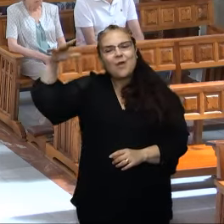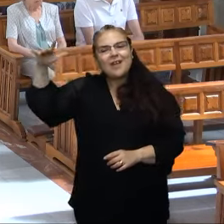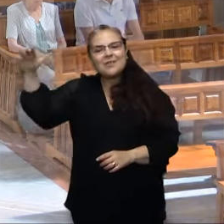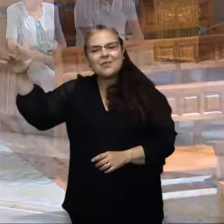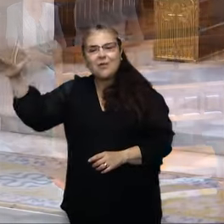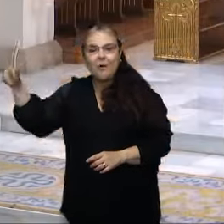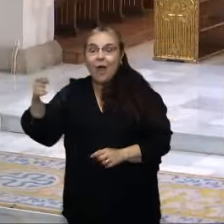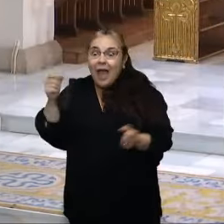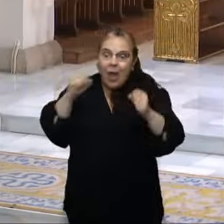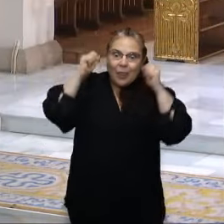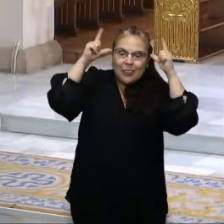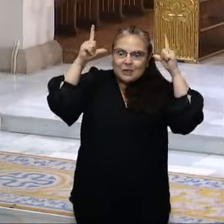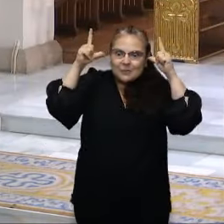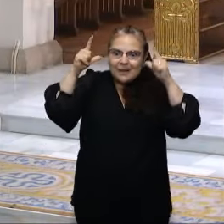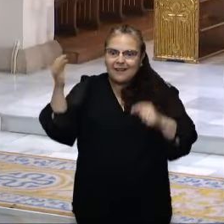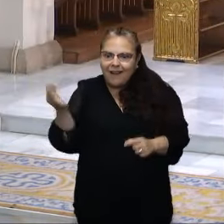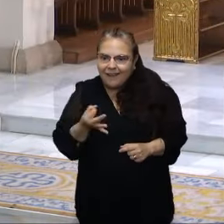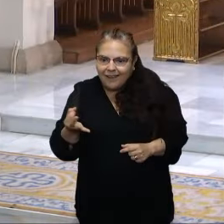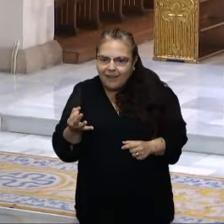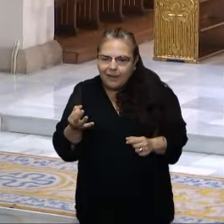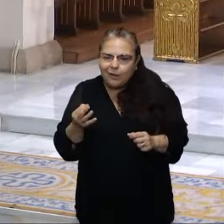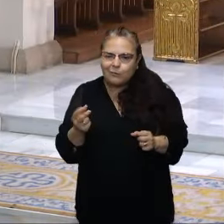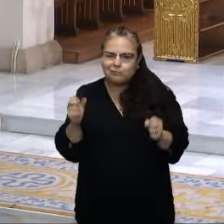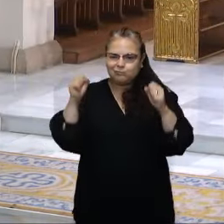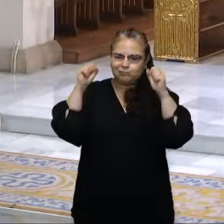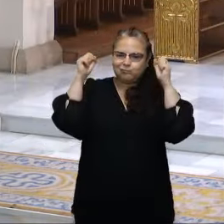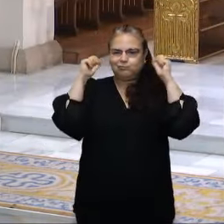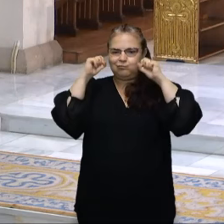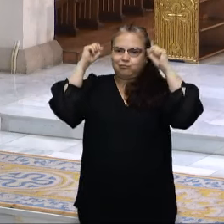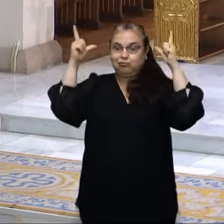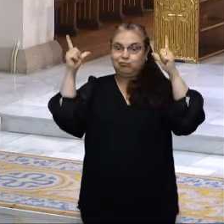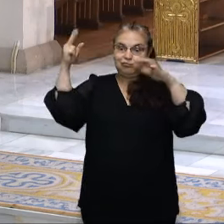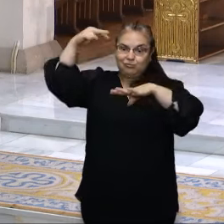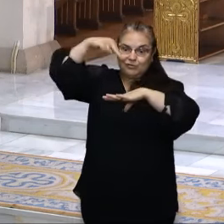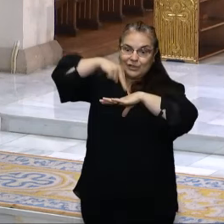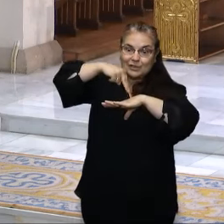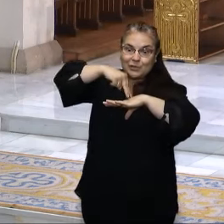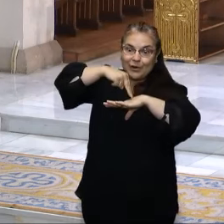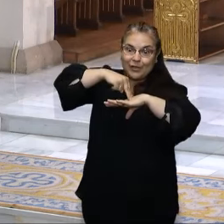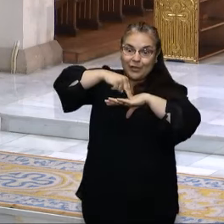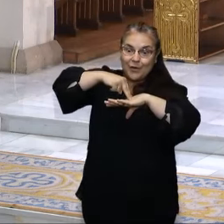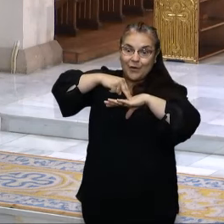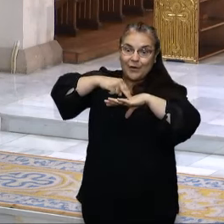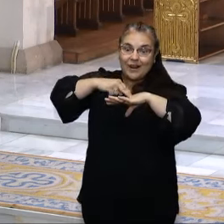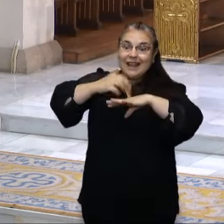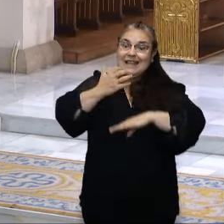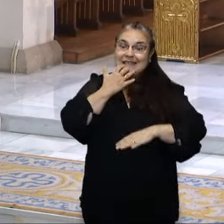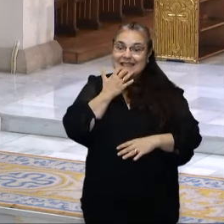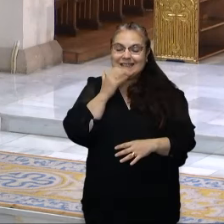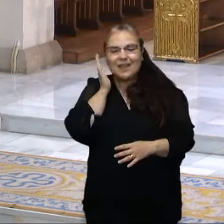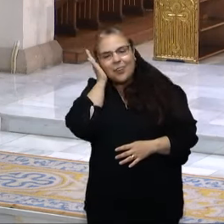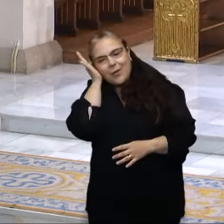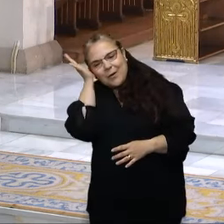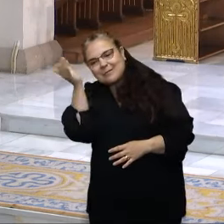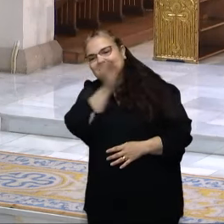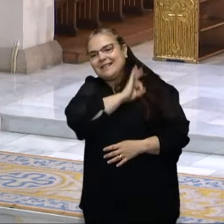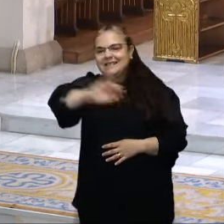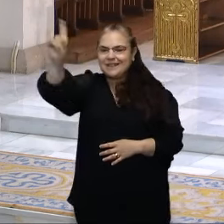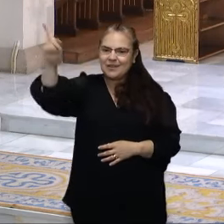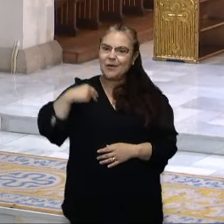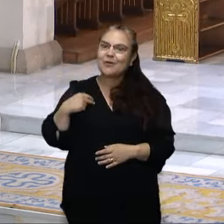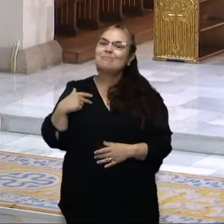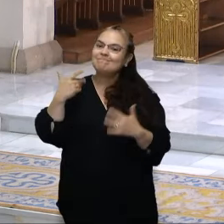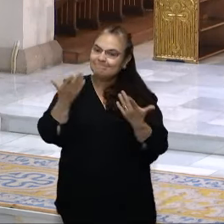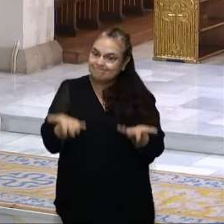la resurrección de los que se durmieron en el Señor. Este es el mensaje que quiere transmitir Jesús con la resurrección